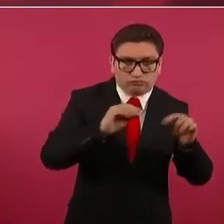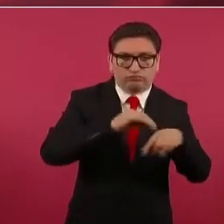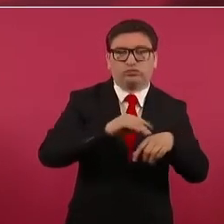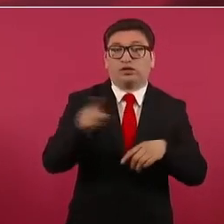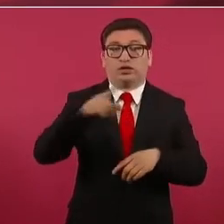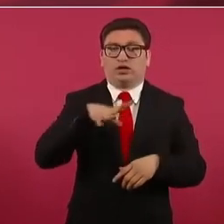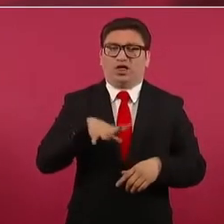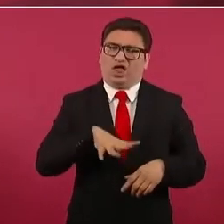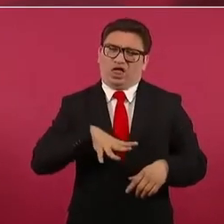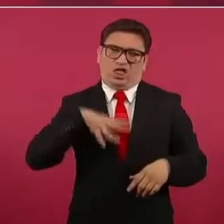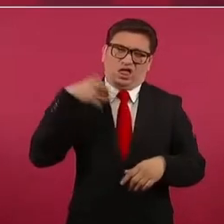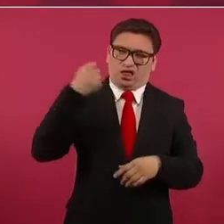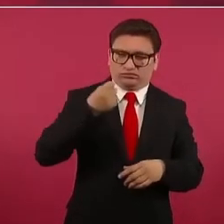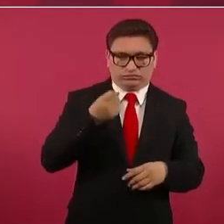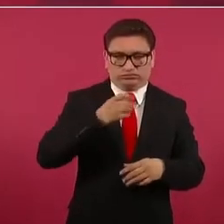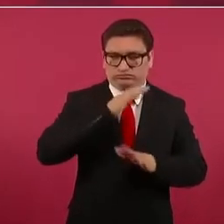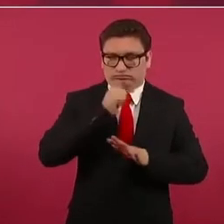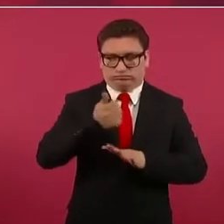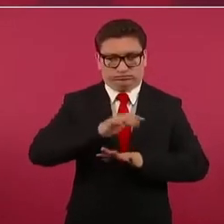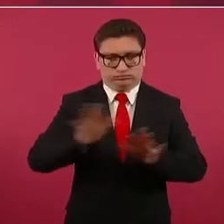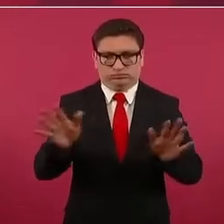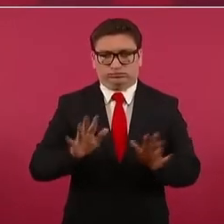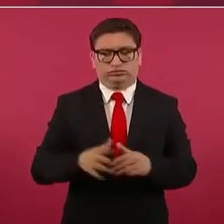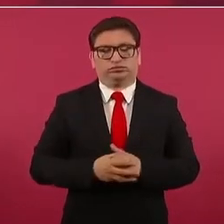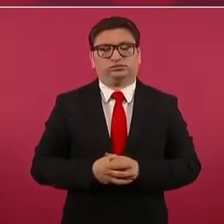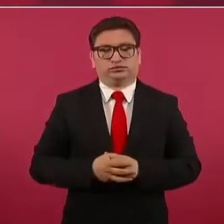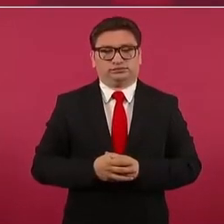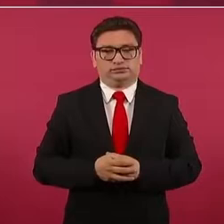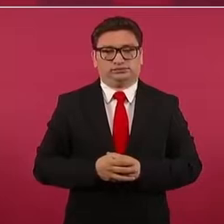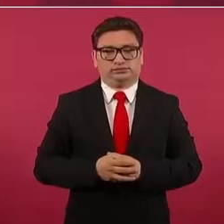abusando. Y aquí